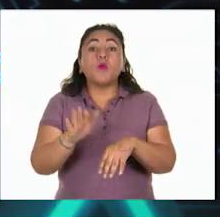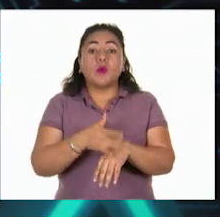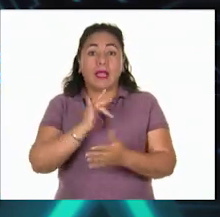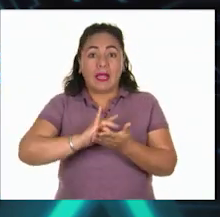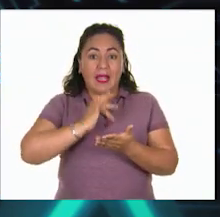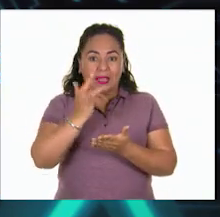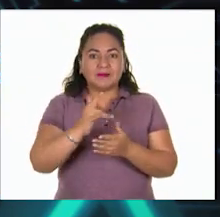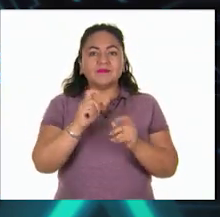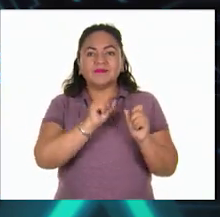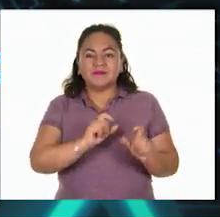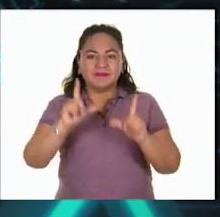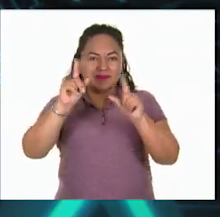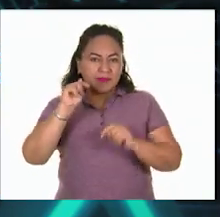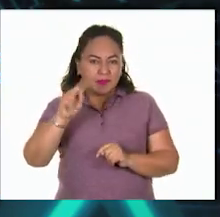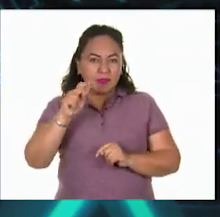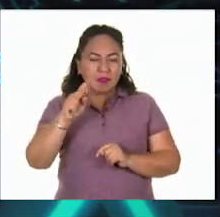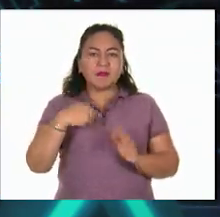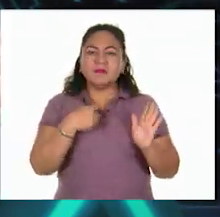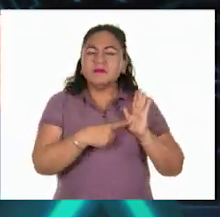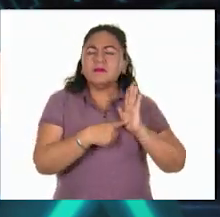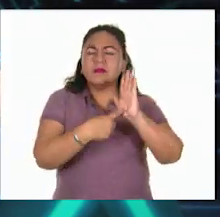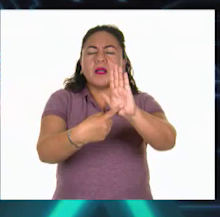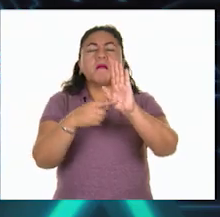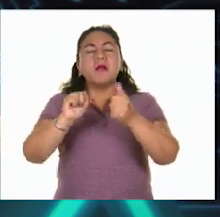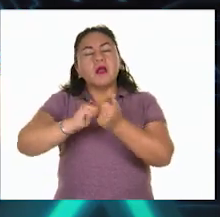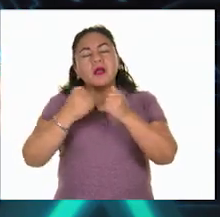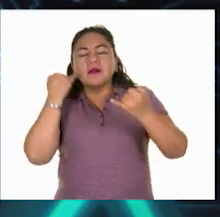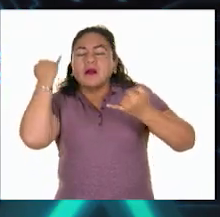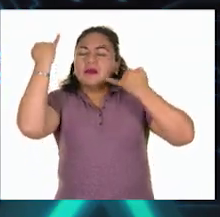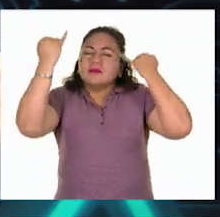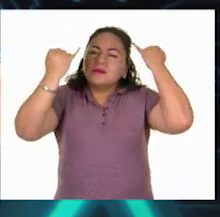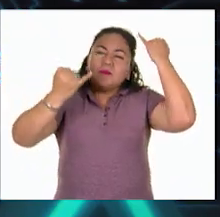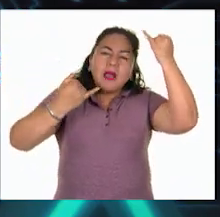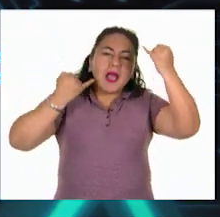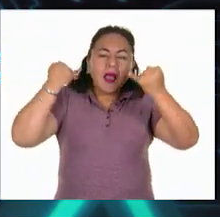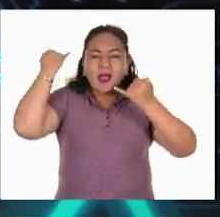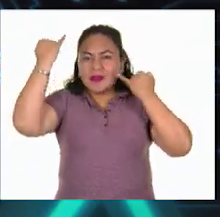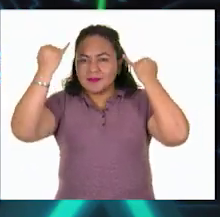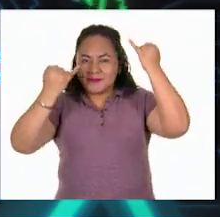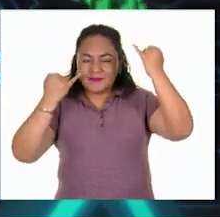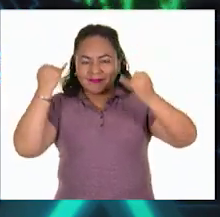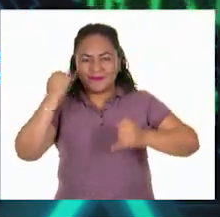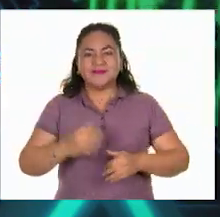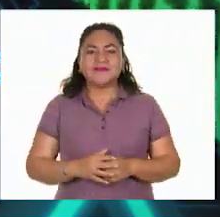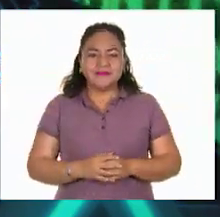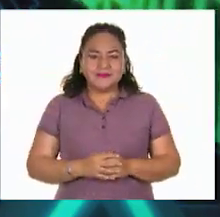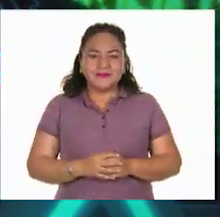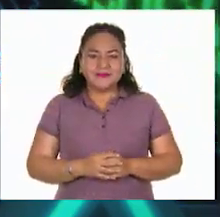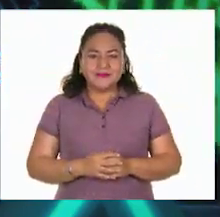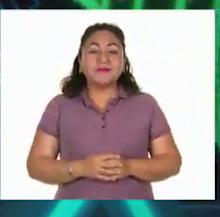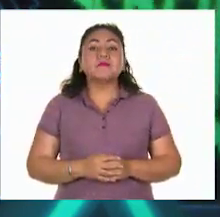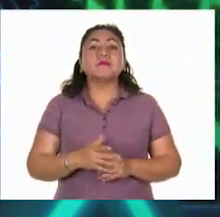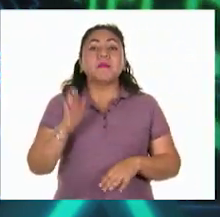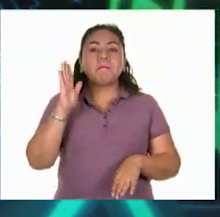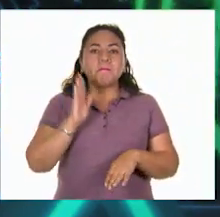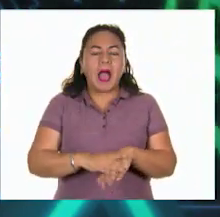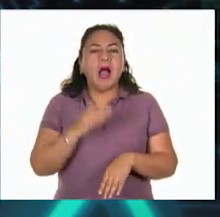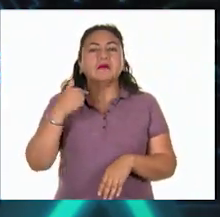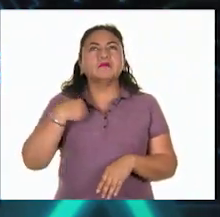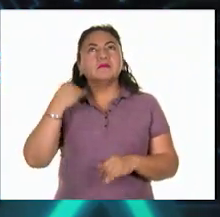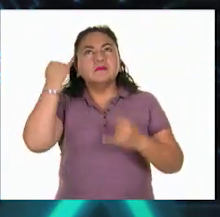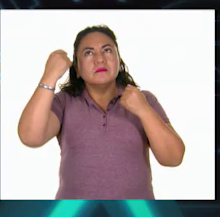de la programación echaremos a volar la imaginación y alimentaremos